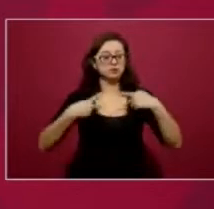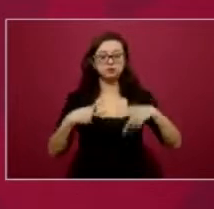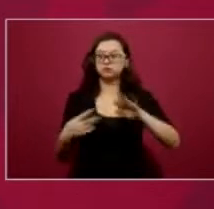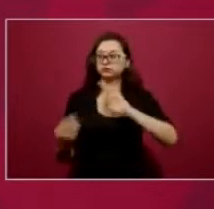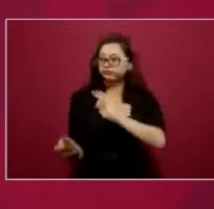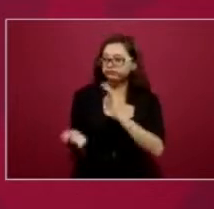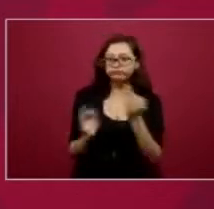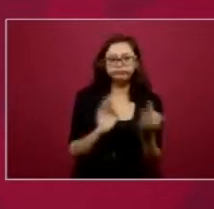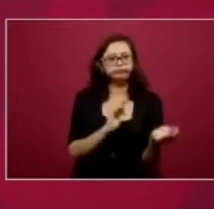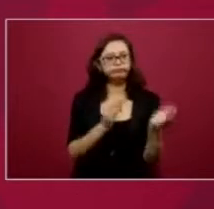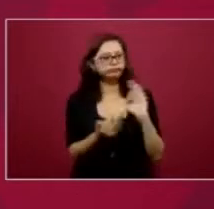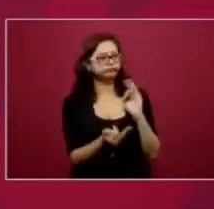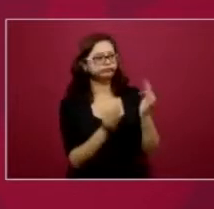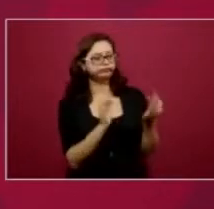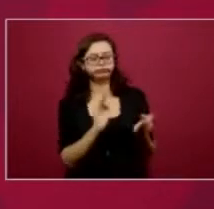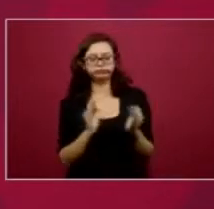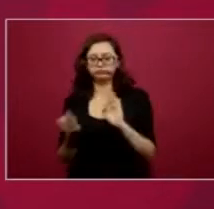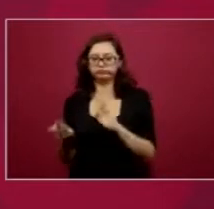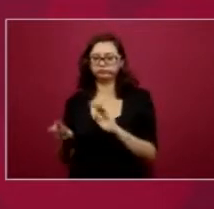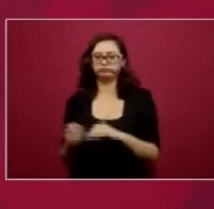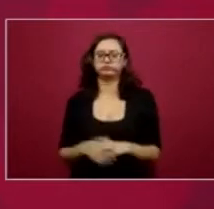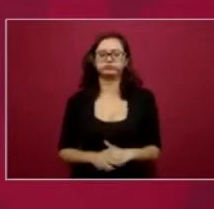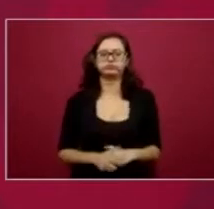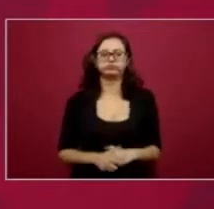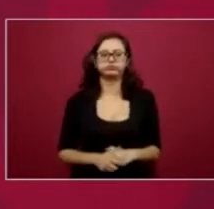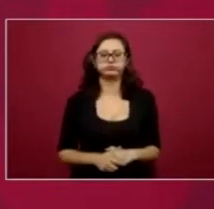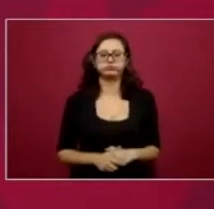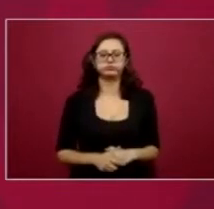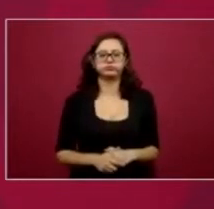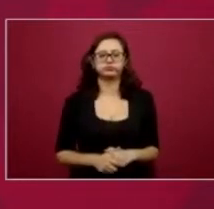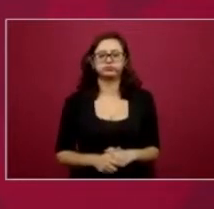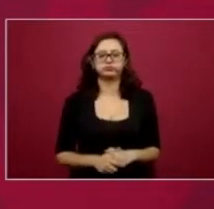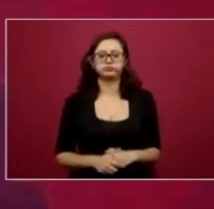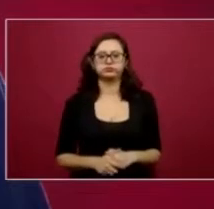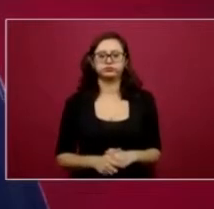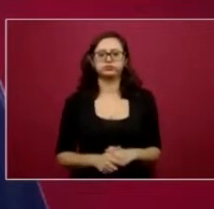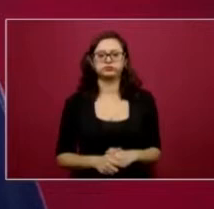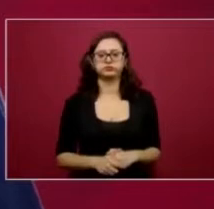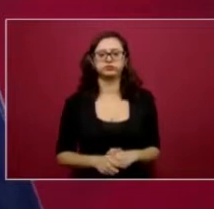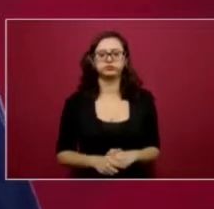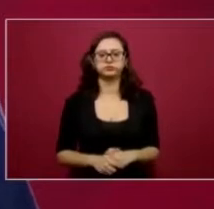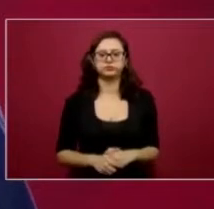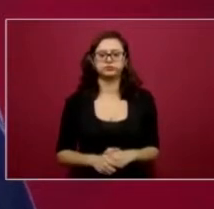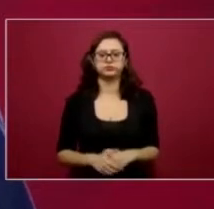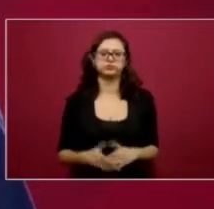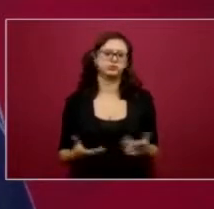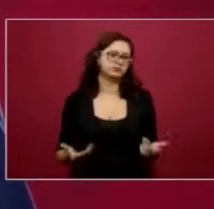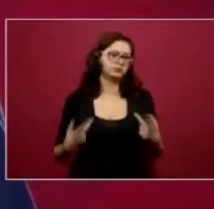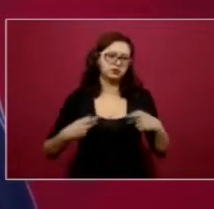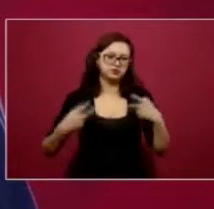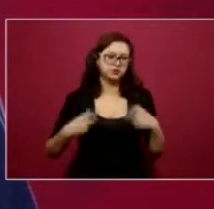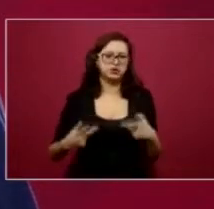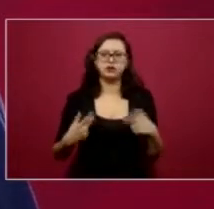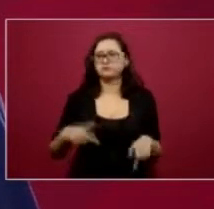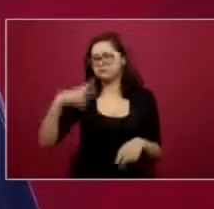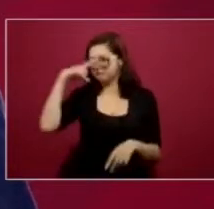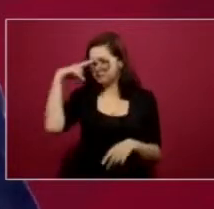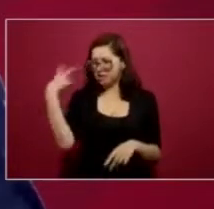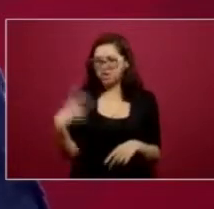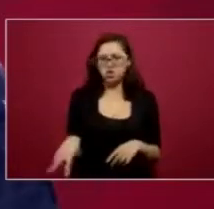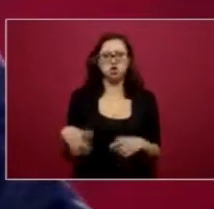a donde vive la gente, donde viven los mexicanos.